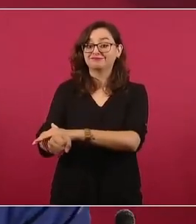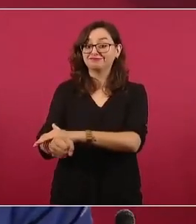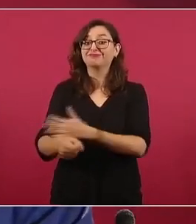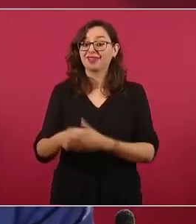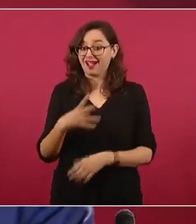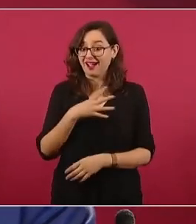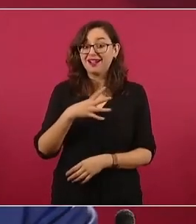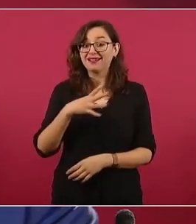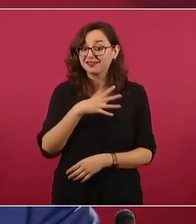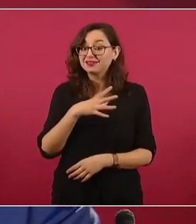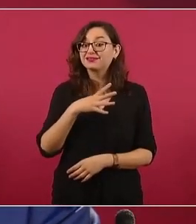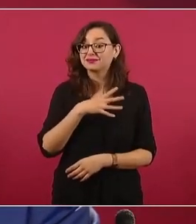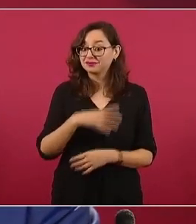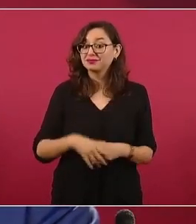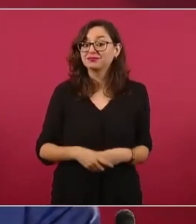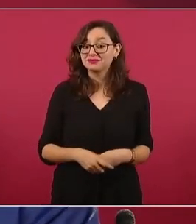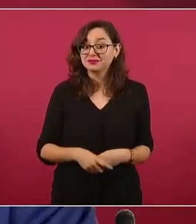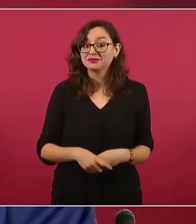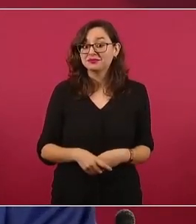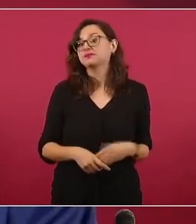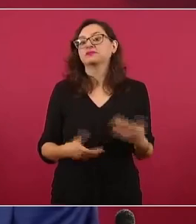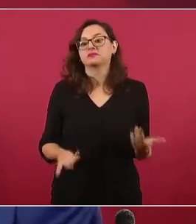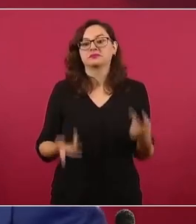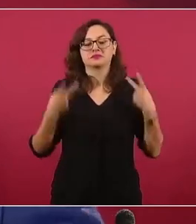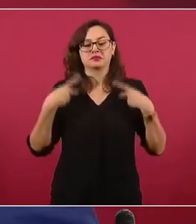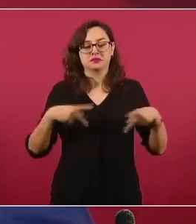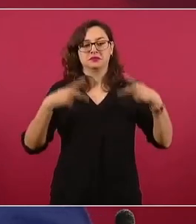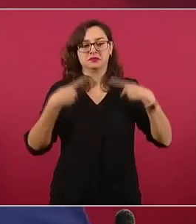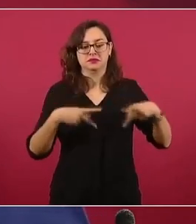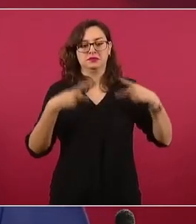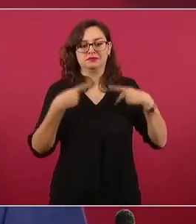personajes que en otros